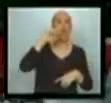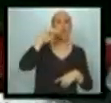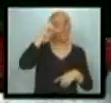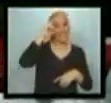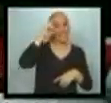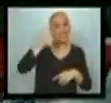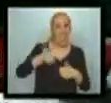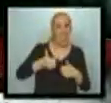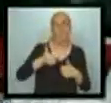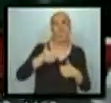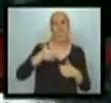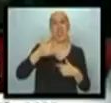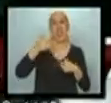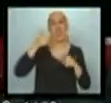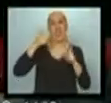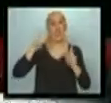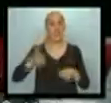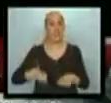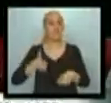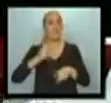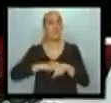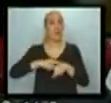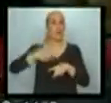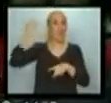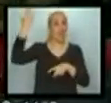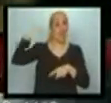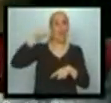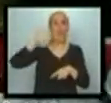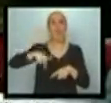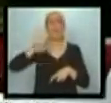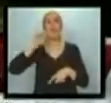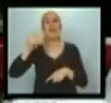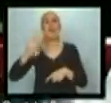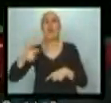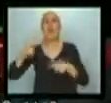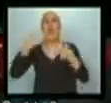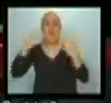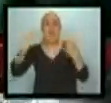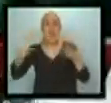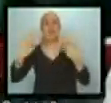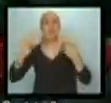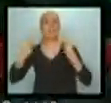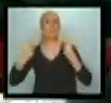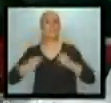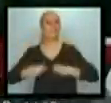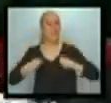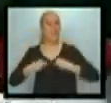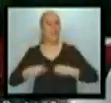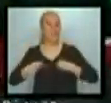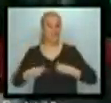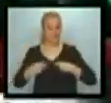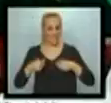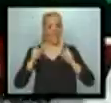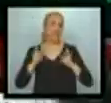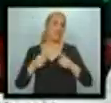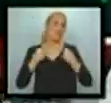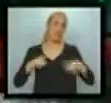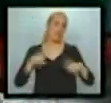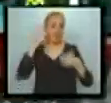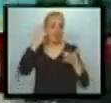penales y a aquel momento histórico. Este Brasil, decime qué se siente, va a ser la mi nene